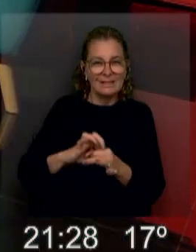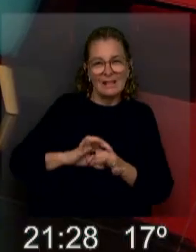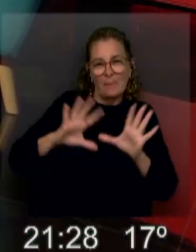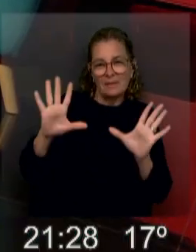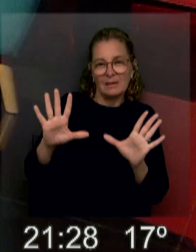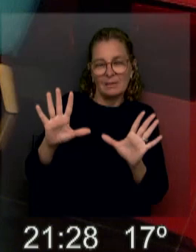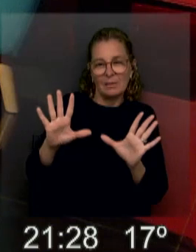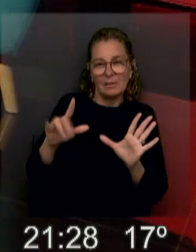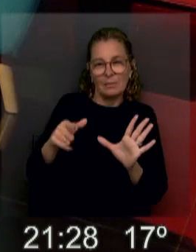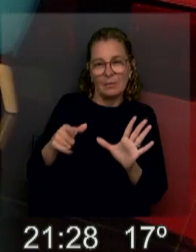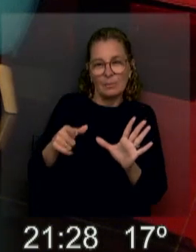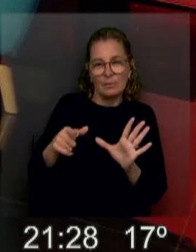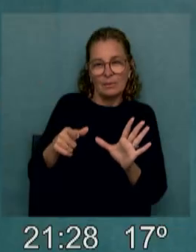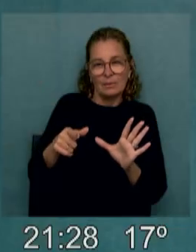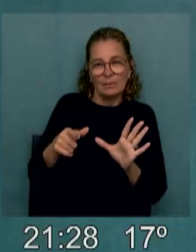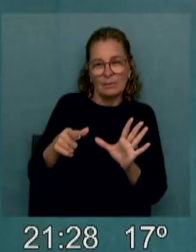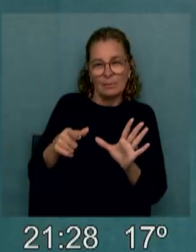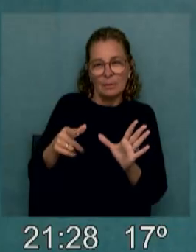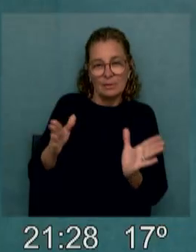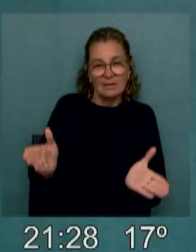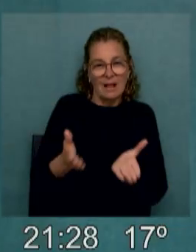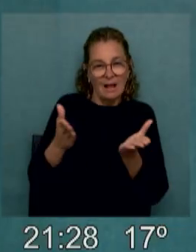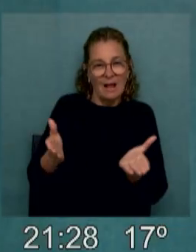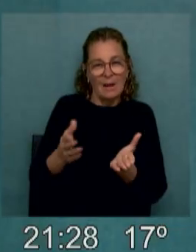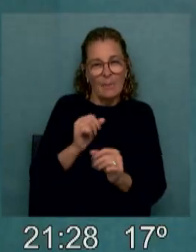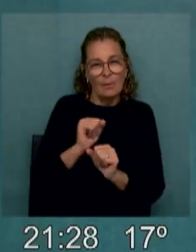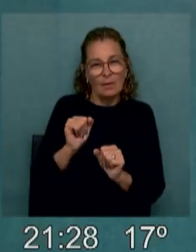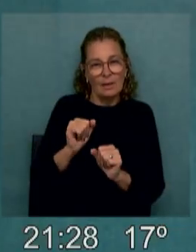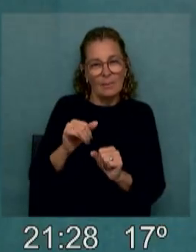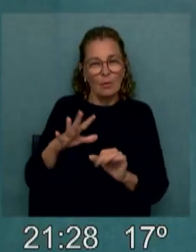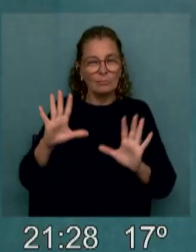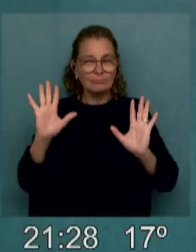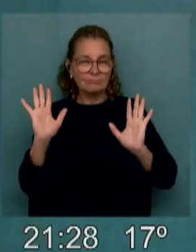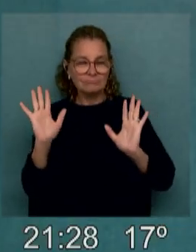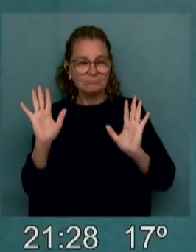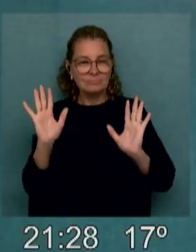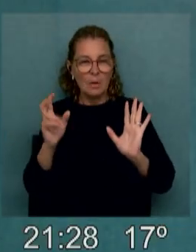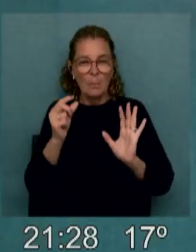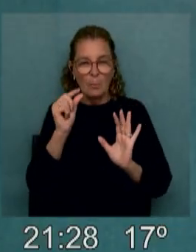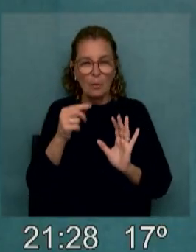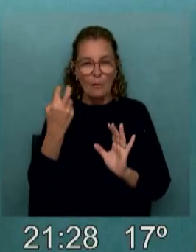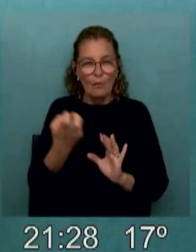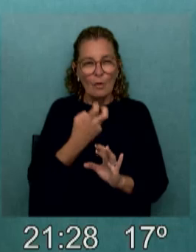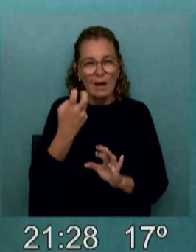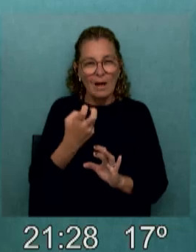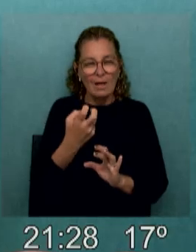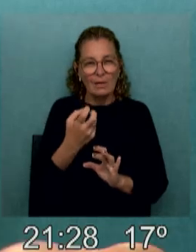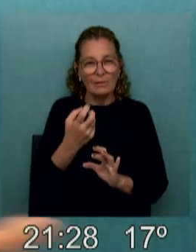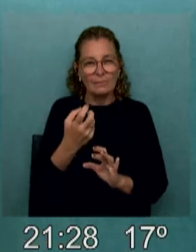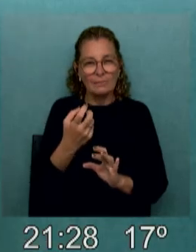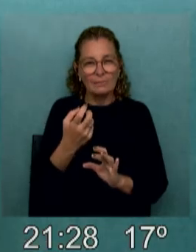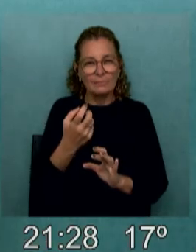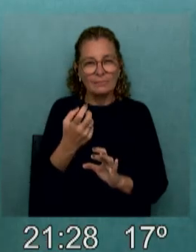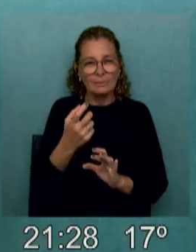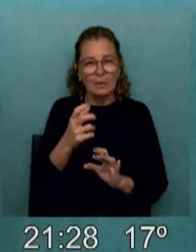que no tenemos esa presión de tener que sacar material constante, podemos darnos esos lujos de... Un poco buscado también el hecho de... Si no hay nada